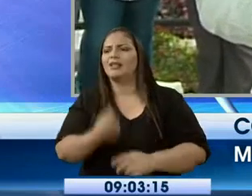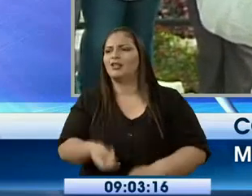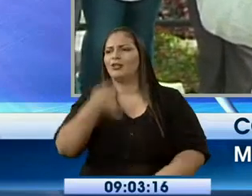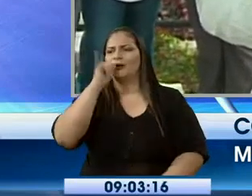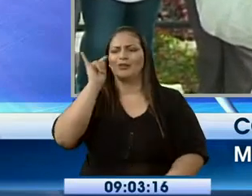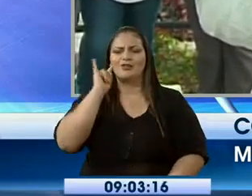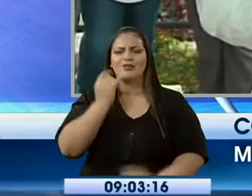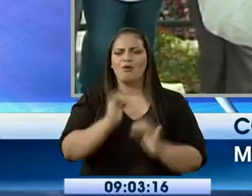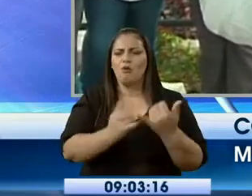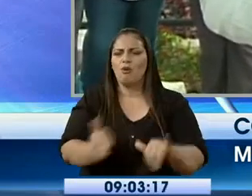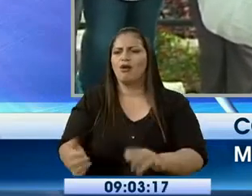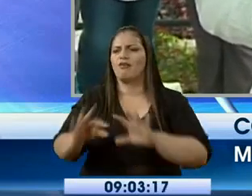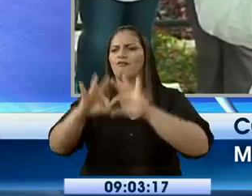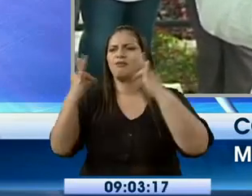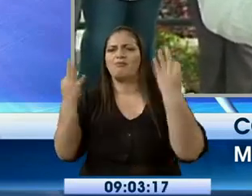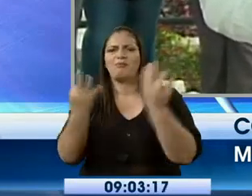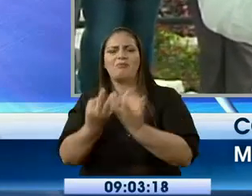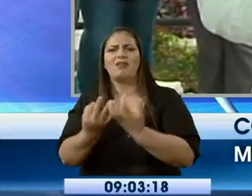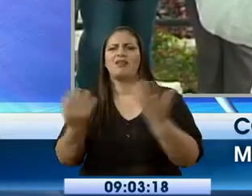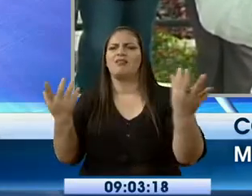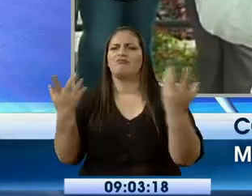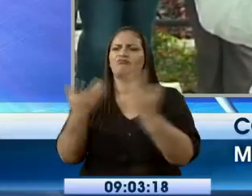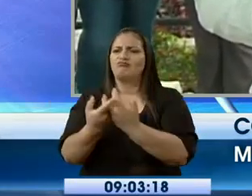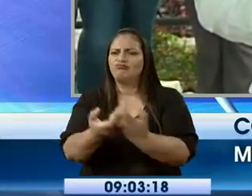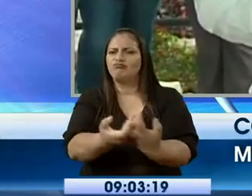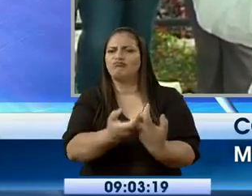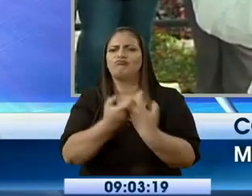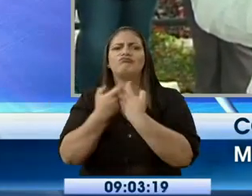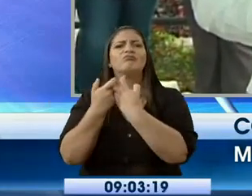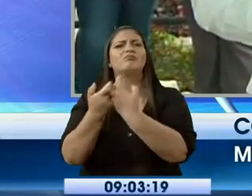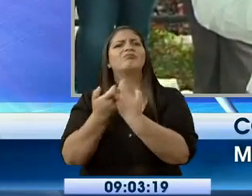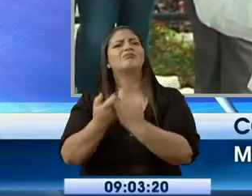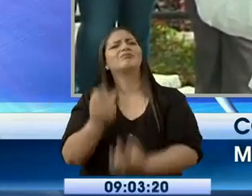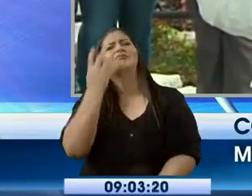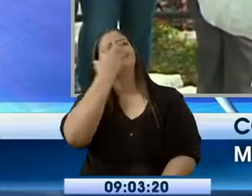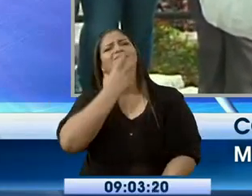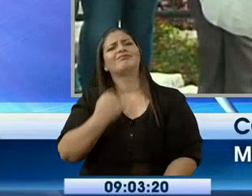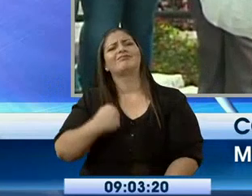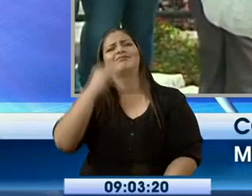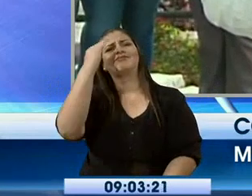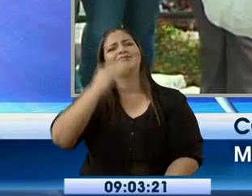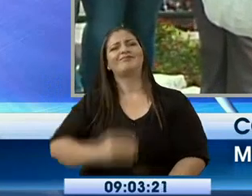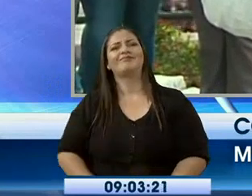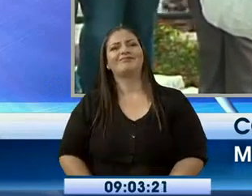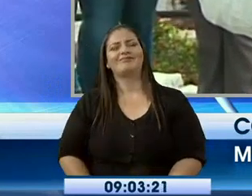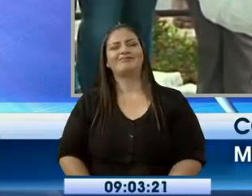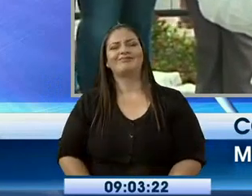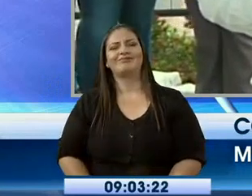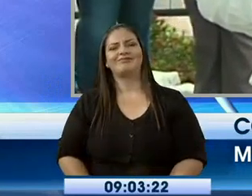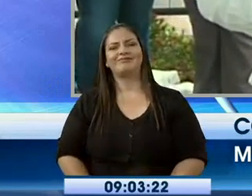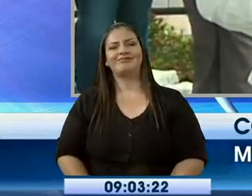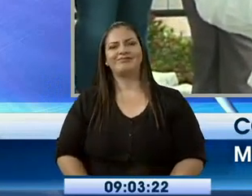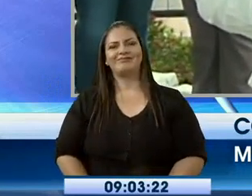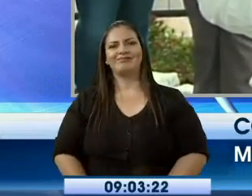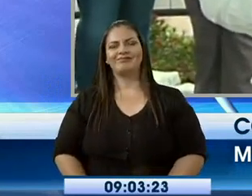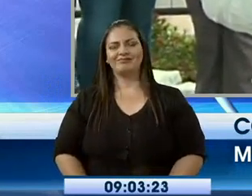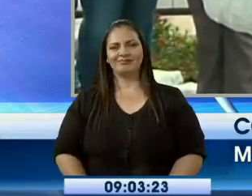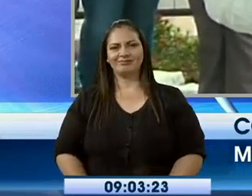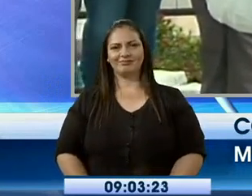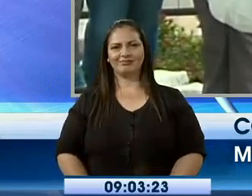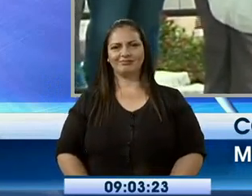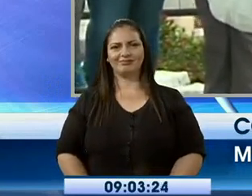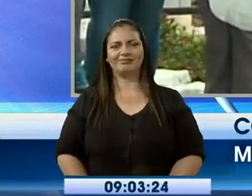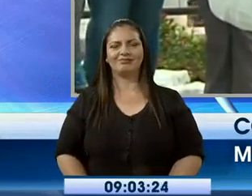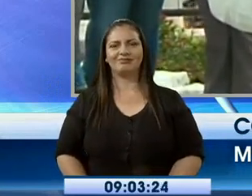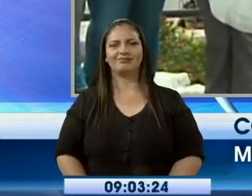puede valorar en el sentido monetario o en el sentido económico, porque el valor que tiene es tan grande, tan